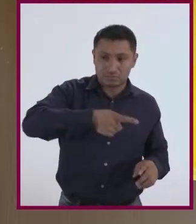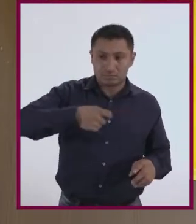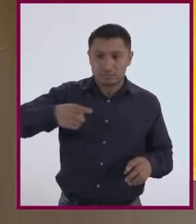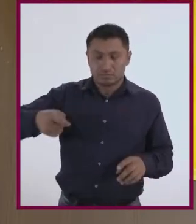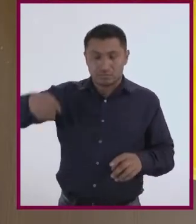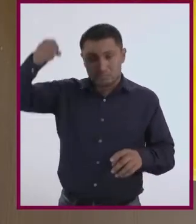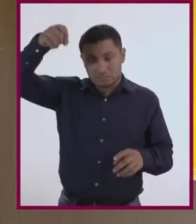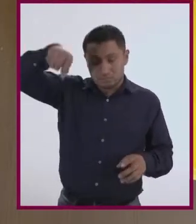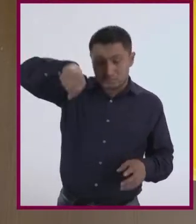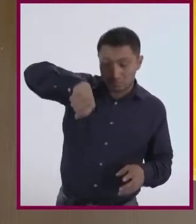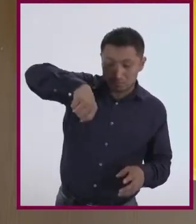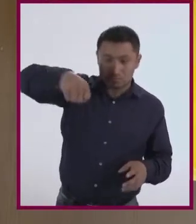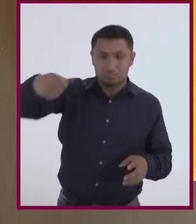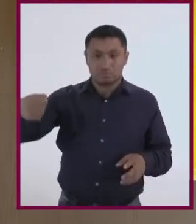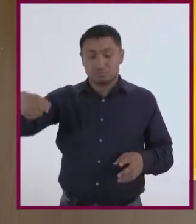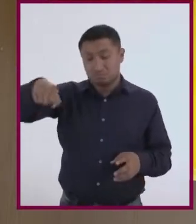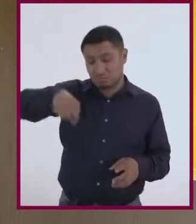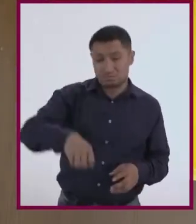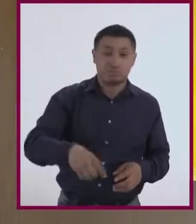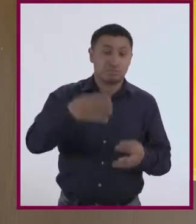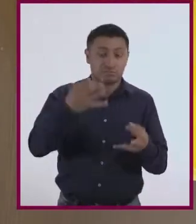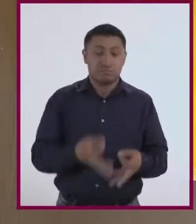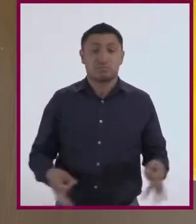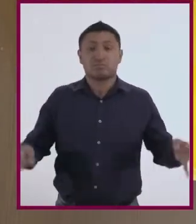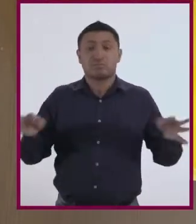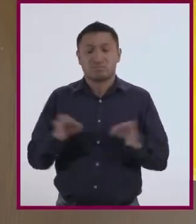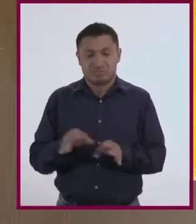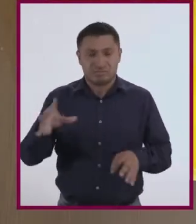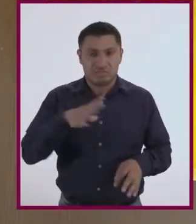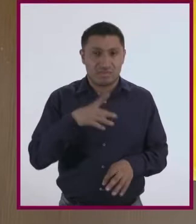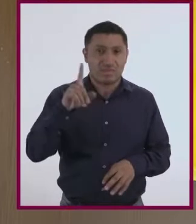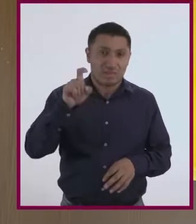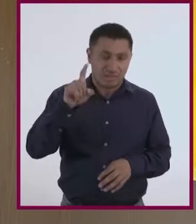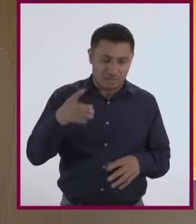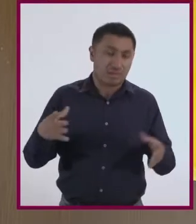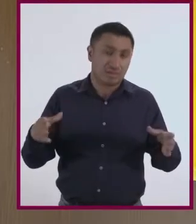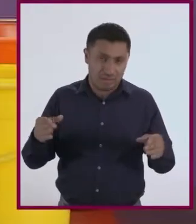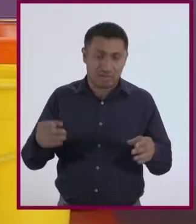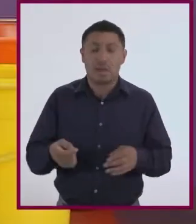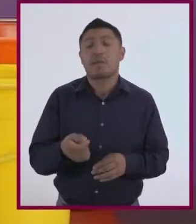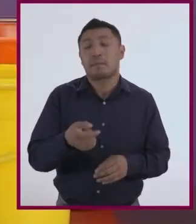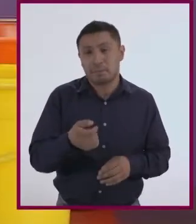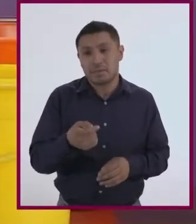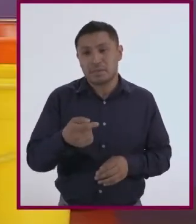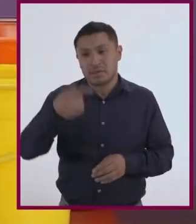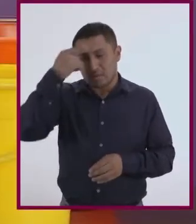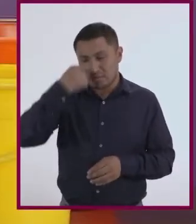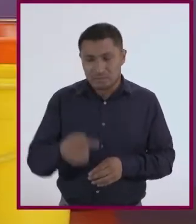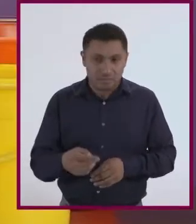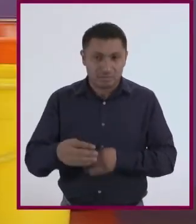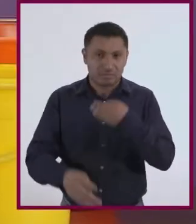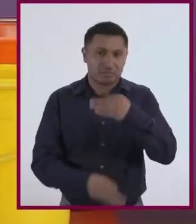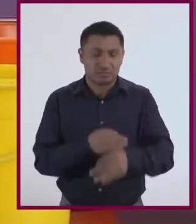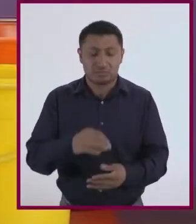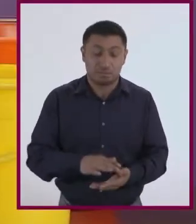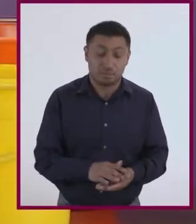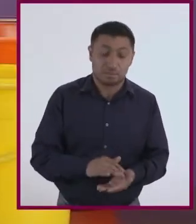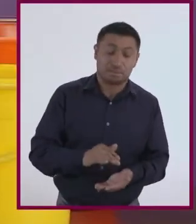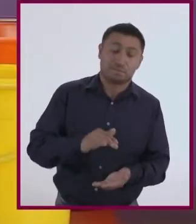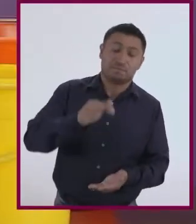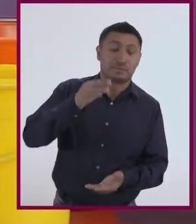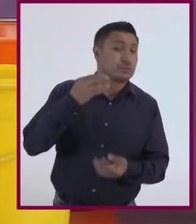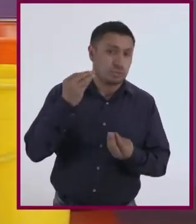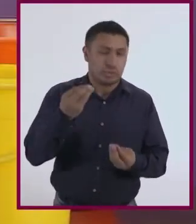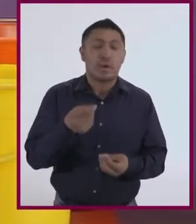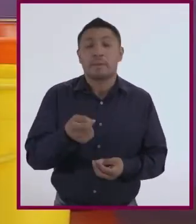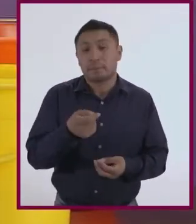regadera directamente. El chiste es mantener una cierta humedad, no tanta para que se nos inunde,